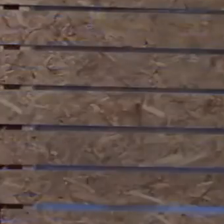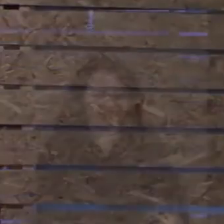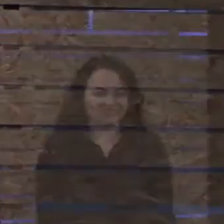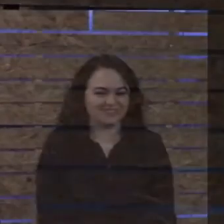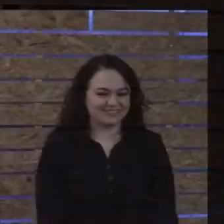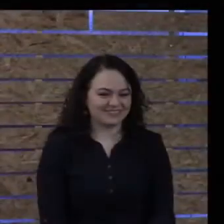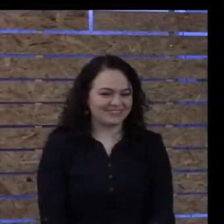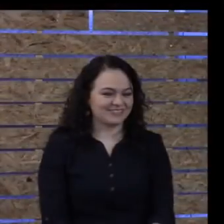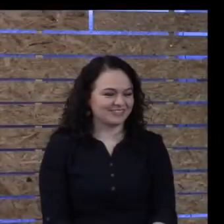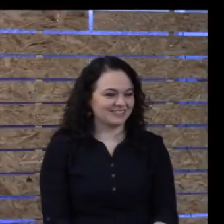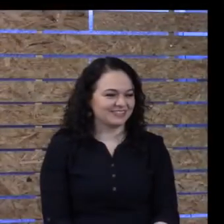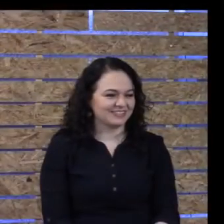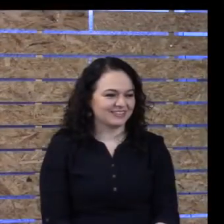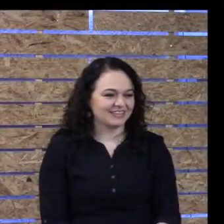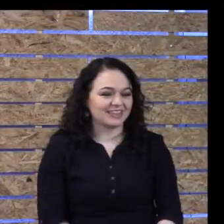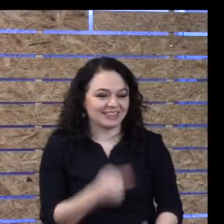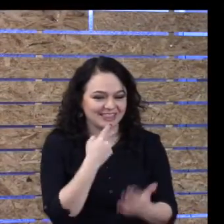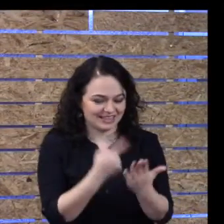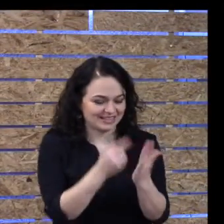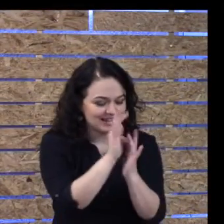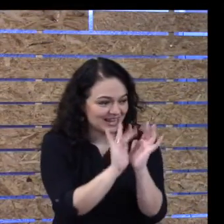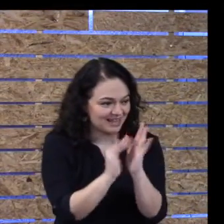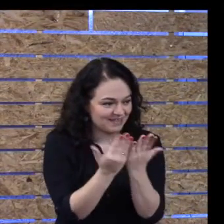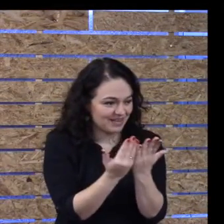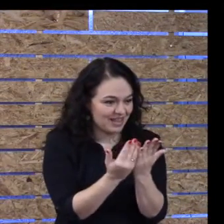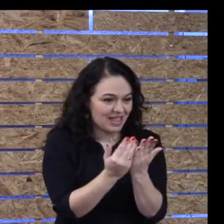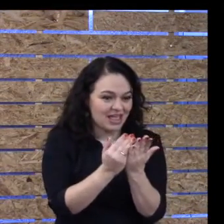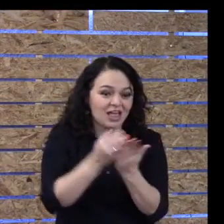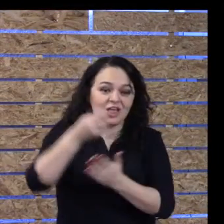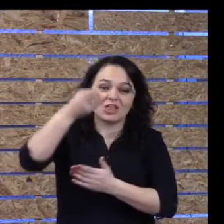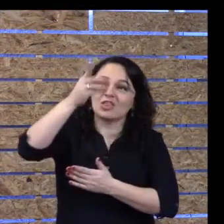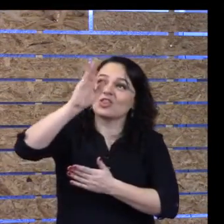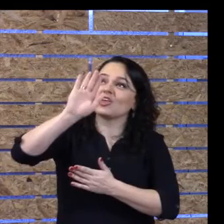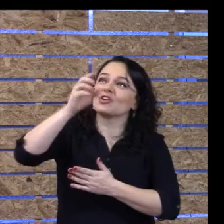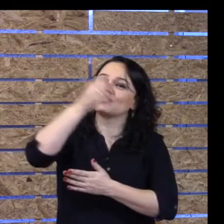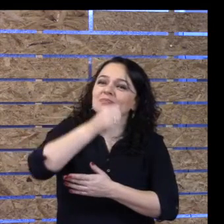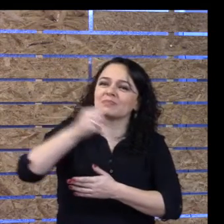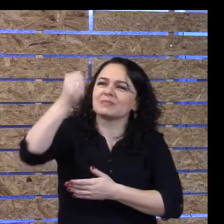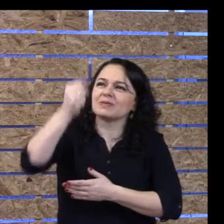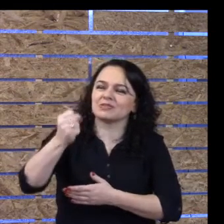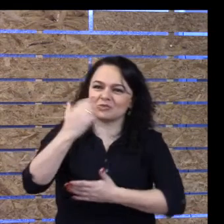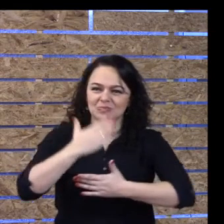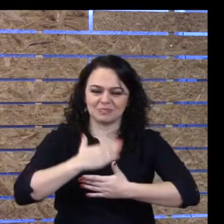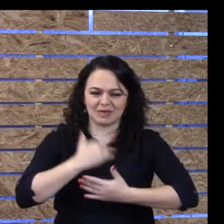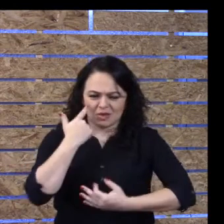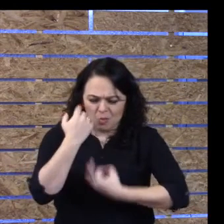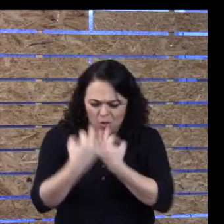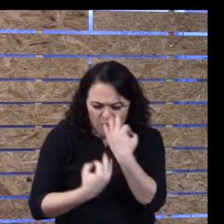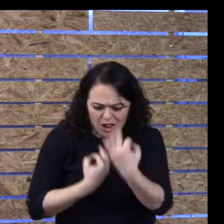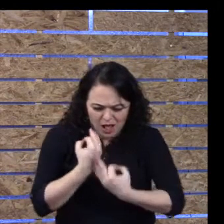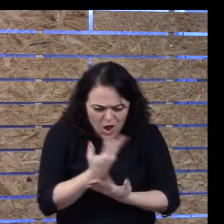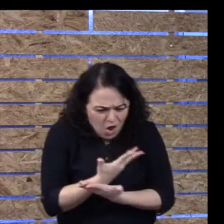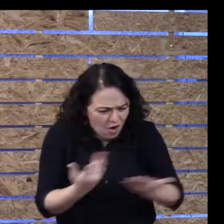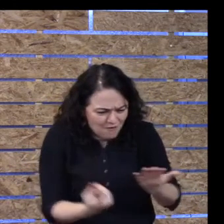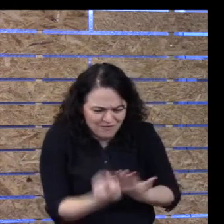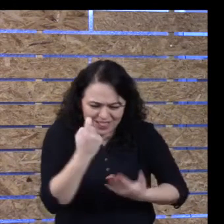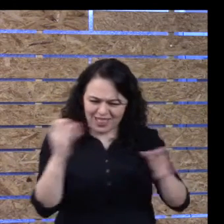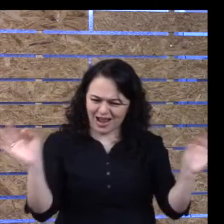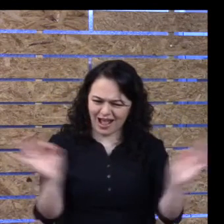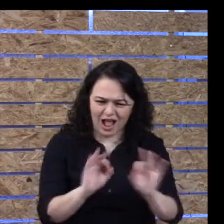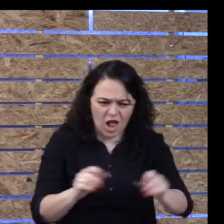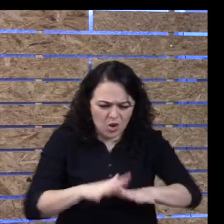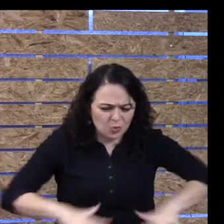Señor. Jehová es mi pastor, nada me faltará. En lugares